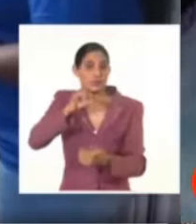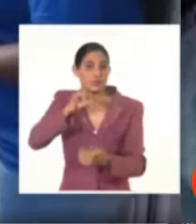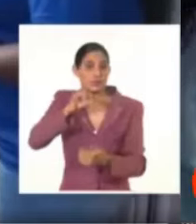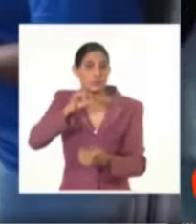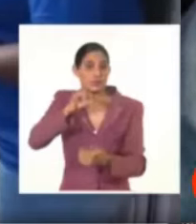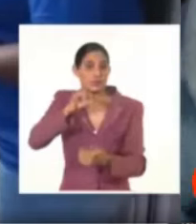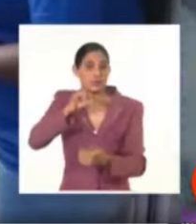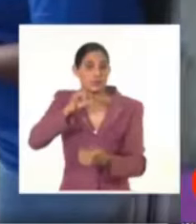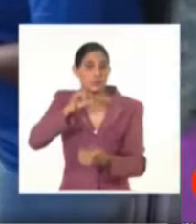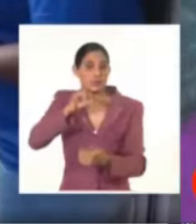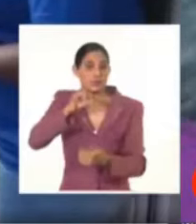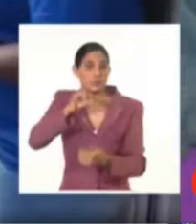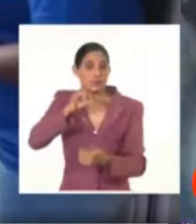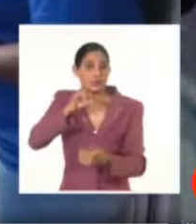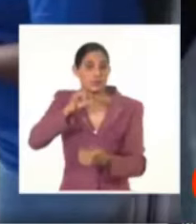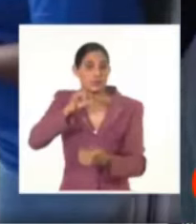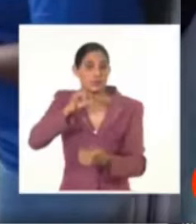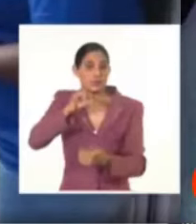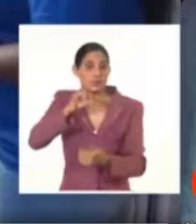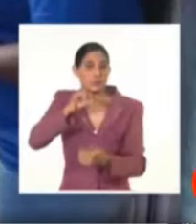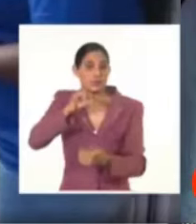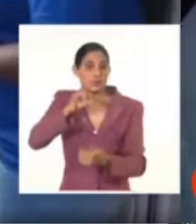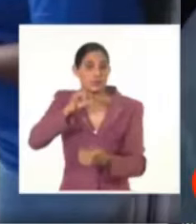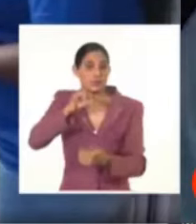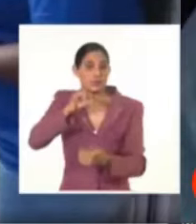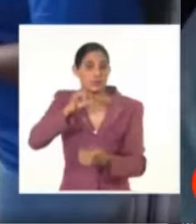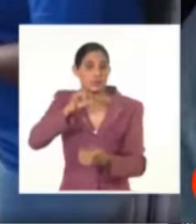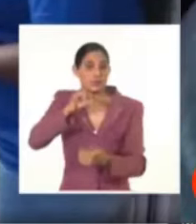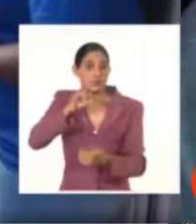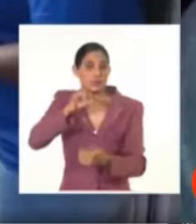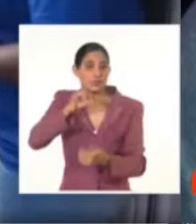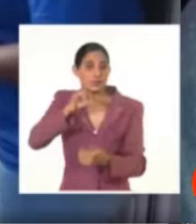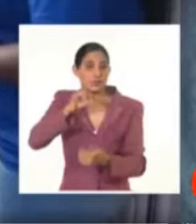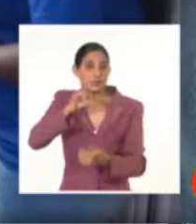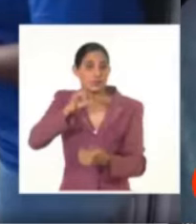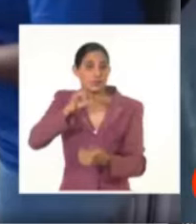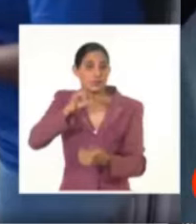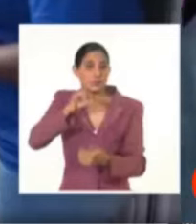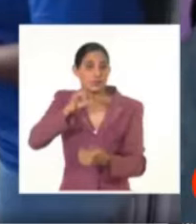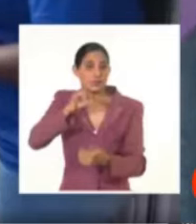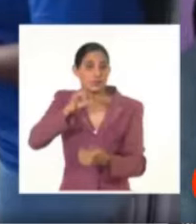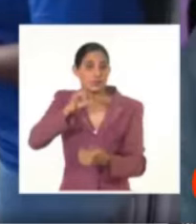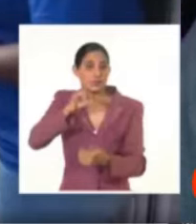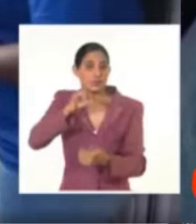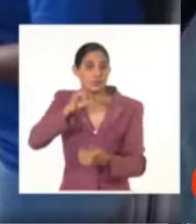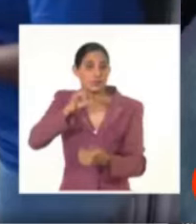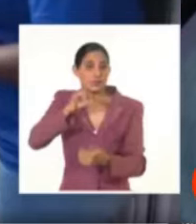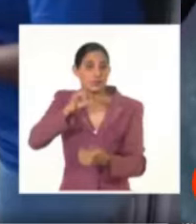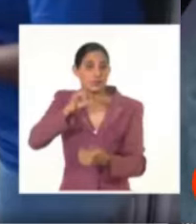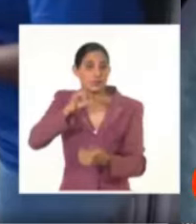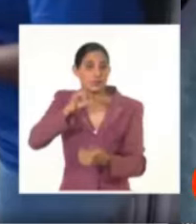de comandante. Ya no quiere que le digan presidente, va a querer que le digan comandante.